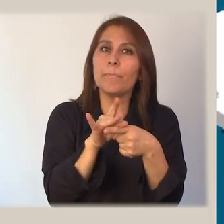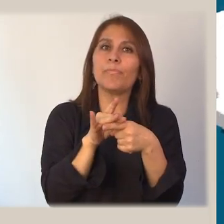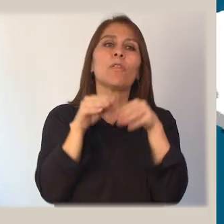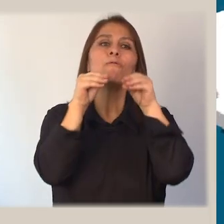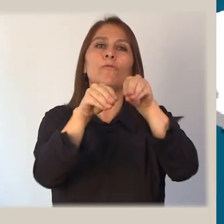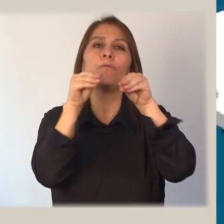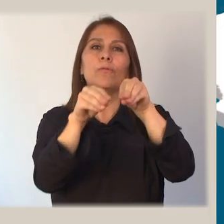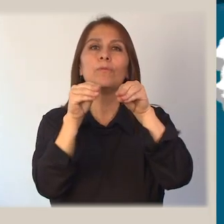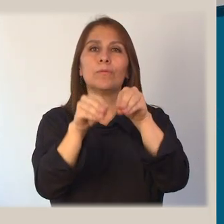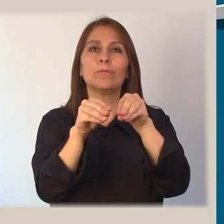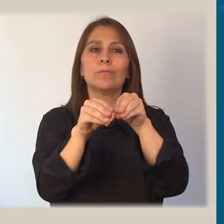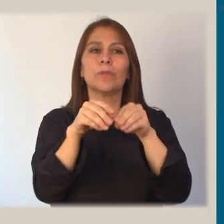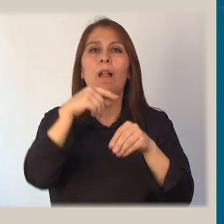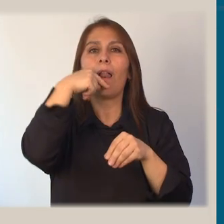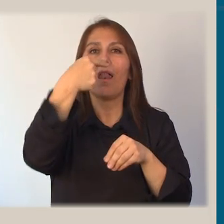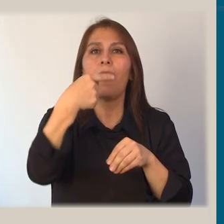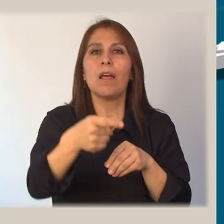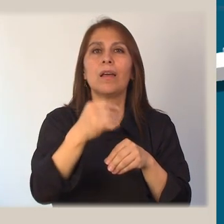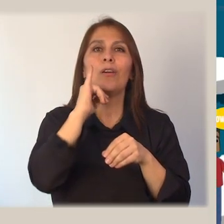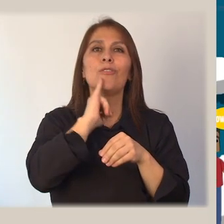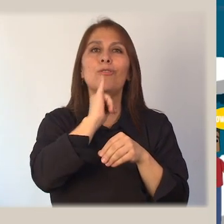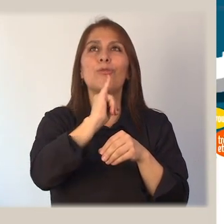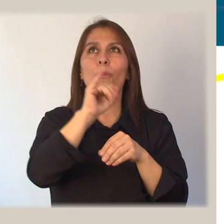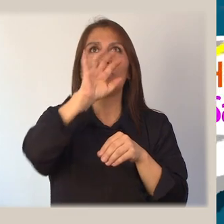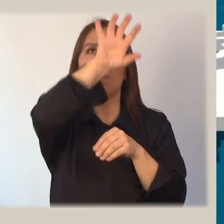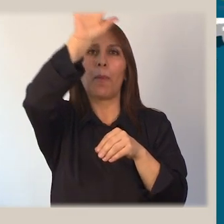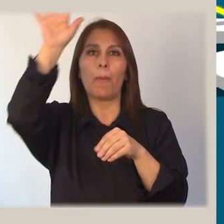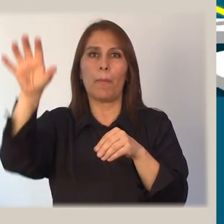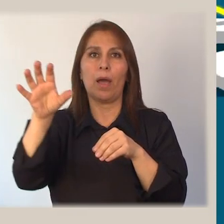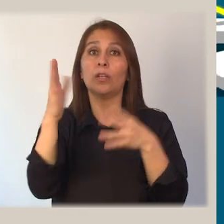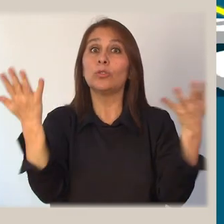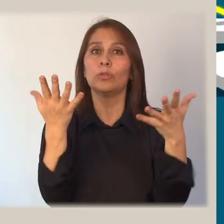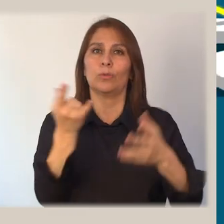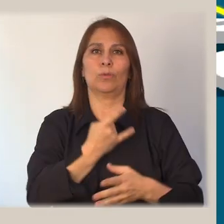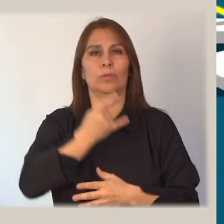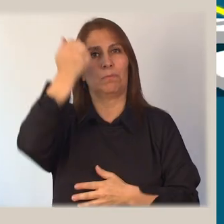del Plan de Formación en Lenguas Extranjeras de la universidad.